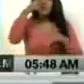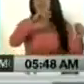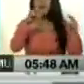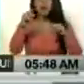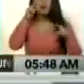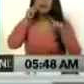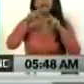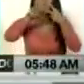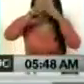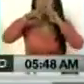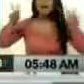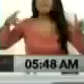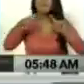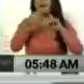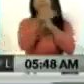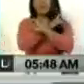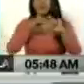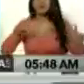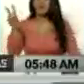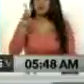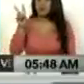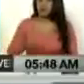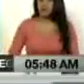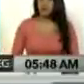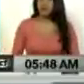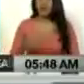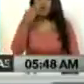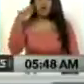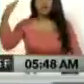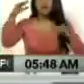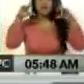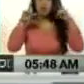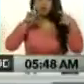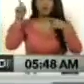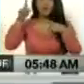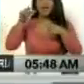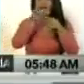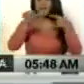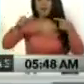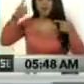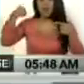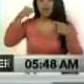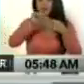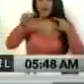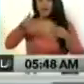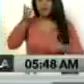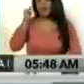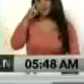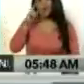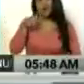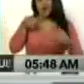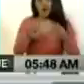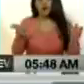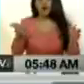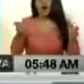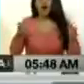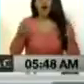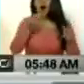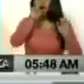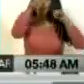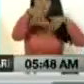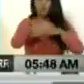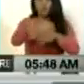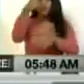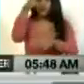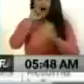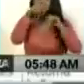para la paz y la democracia venezolana. Vean la fotografía, lo mostrábamos la semana pasada cuando se inauguró el parque acuático en el parque